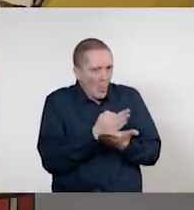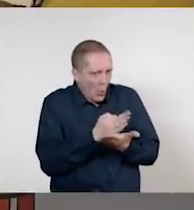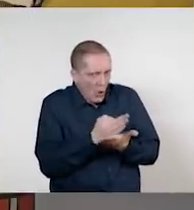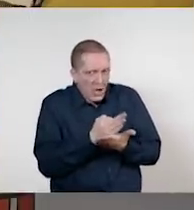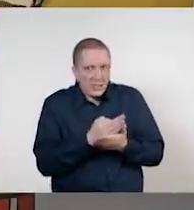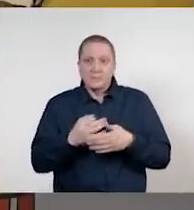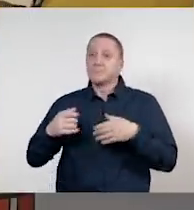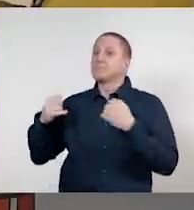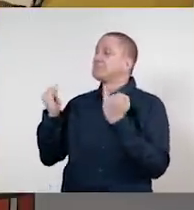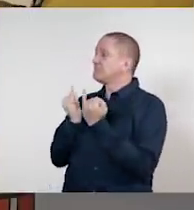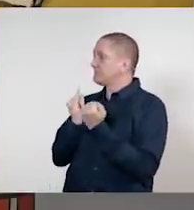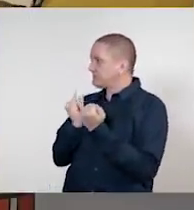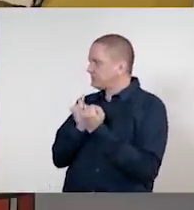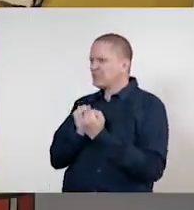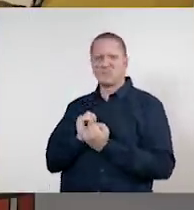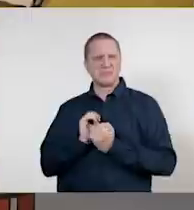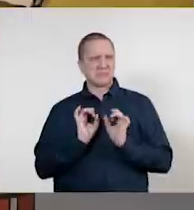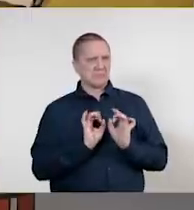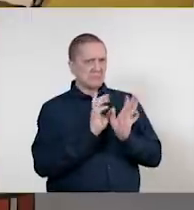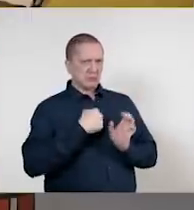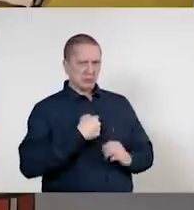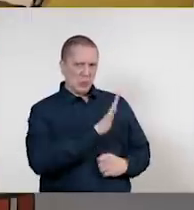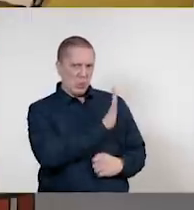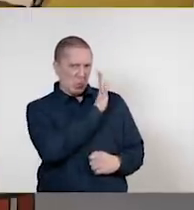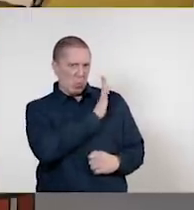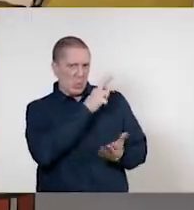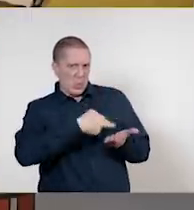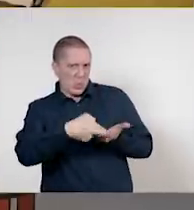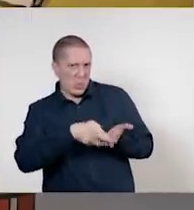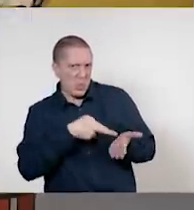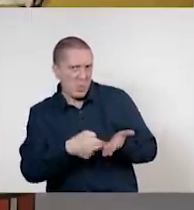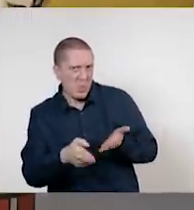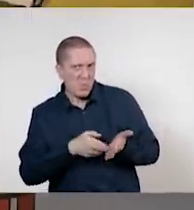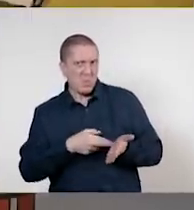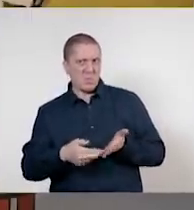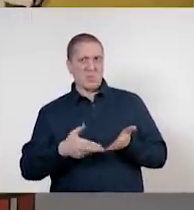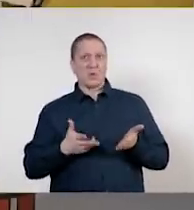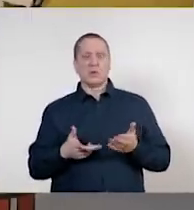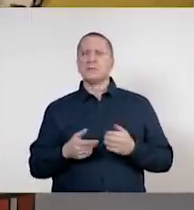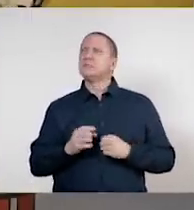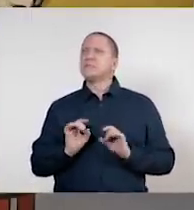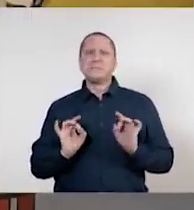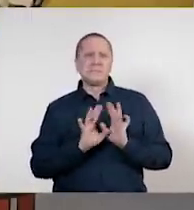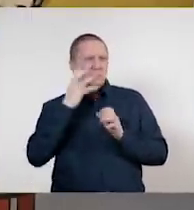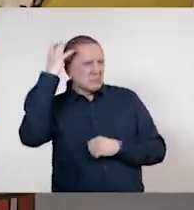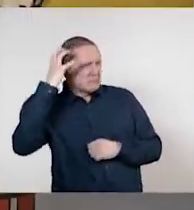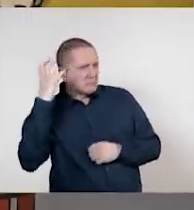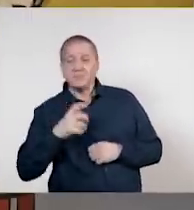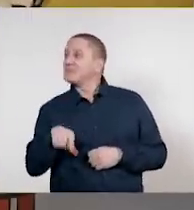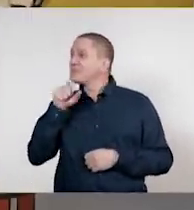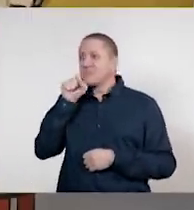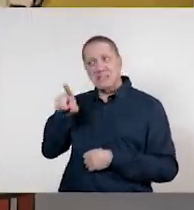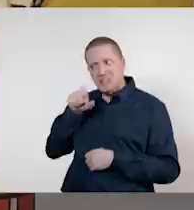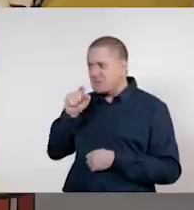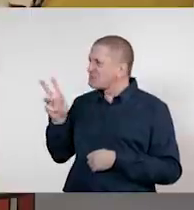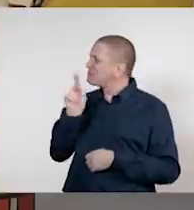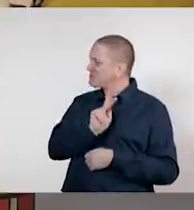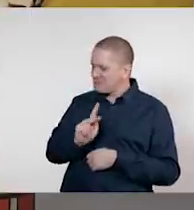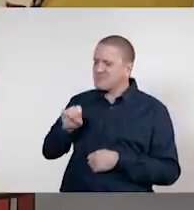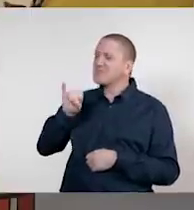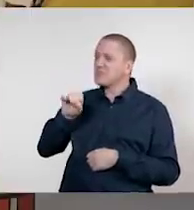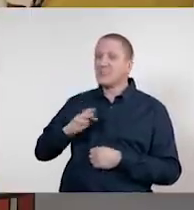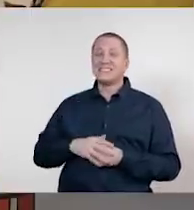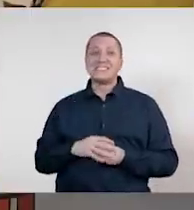morena? Sí, también. Claro. ¿Y si soy güero o sí, güera? Sí, también. ¿Y si tengo el cabello chino? También, por